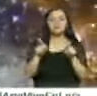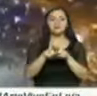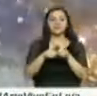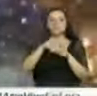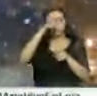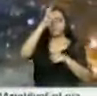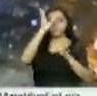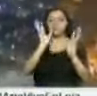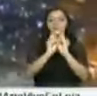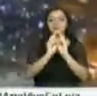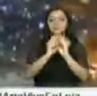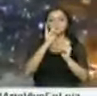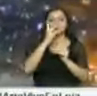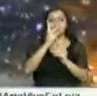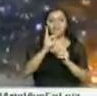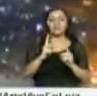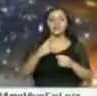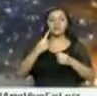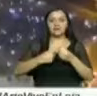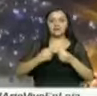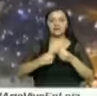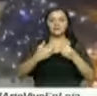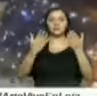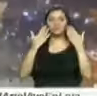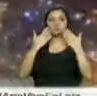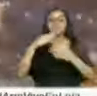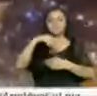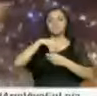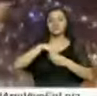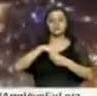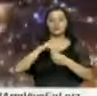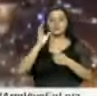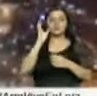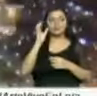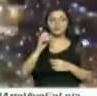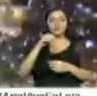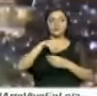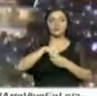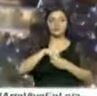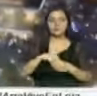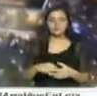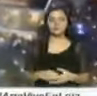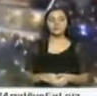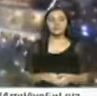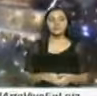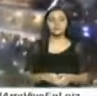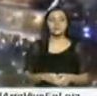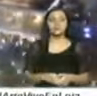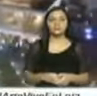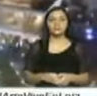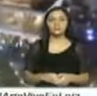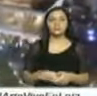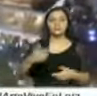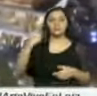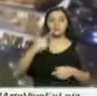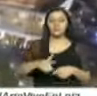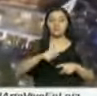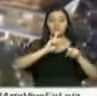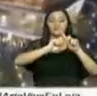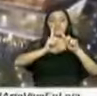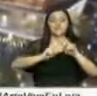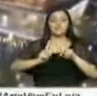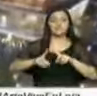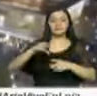culturales en Quito, en Guayaquil, en Cuenca, ahora también están en Loja, diversificando